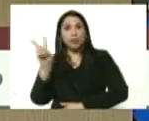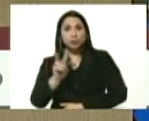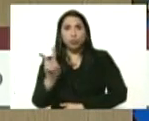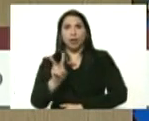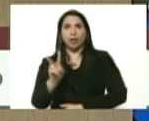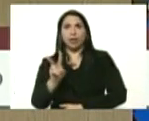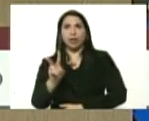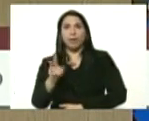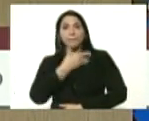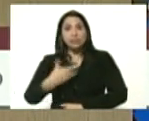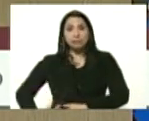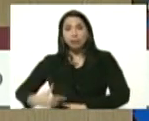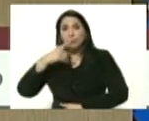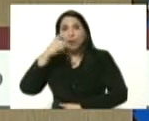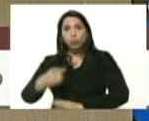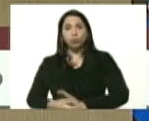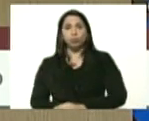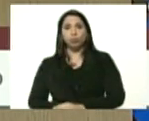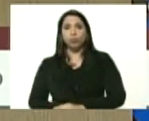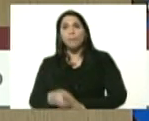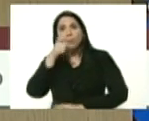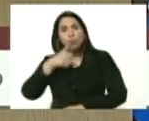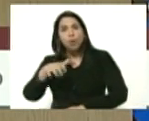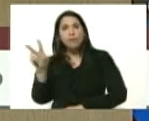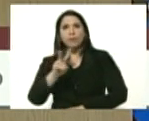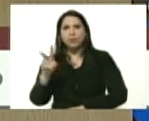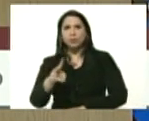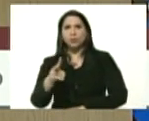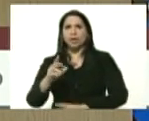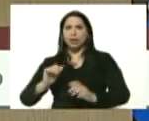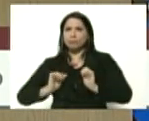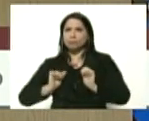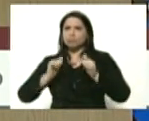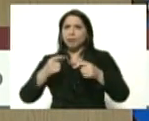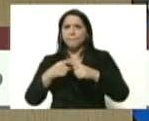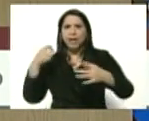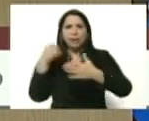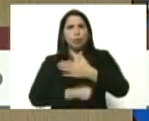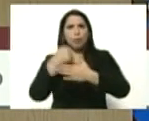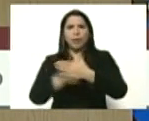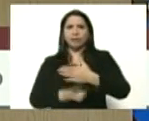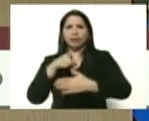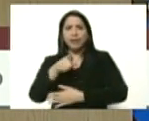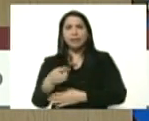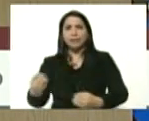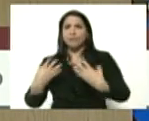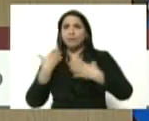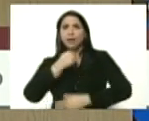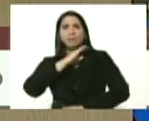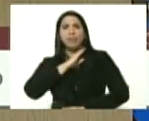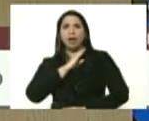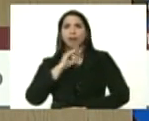bolivariano, que el presidente Maduro y que el pueblo de Venezuela han emprendido para combatir esta pandemia,